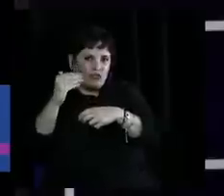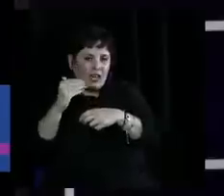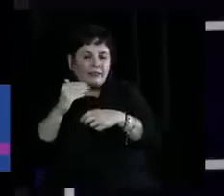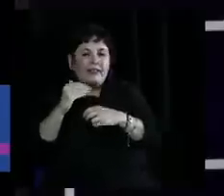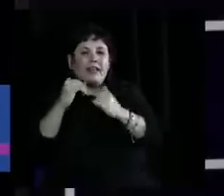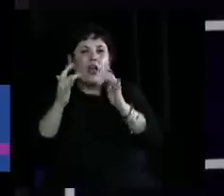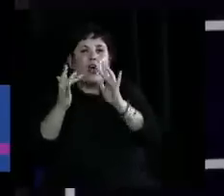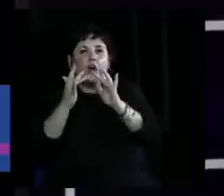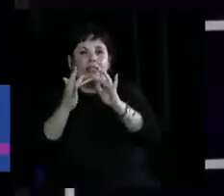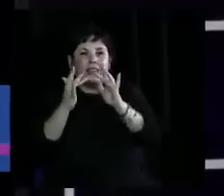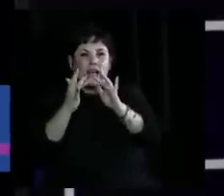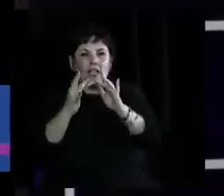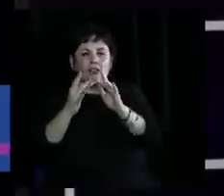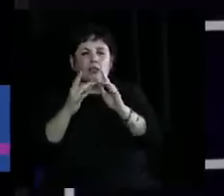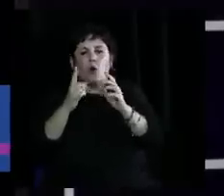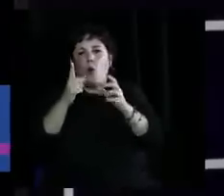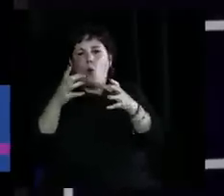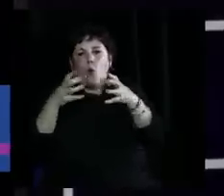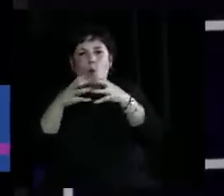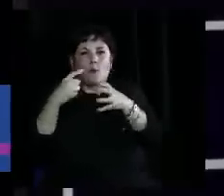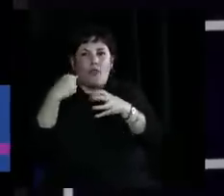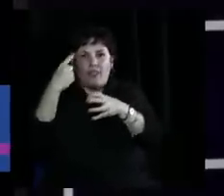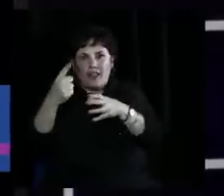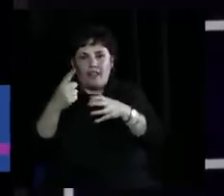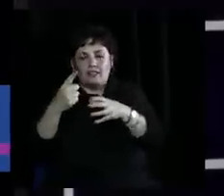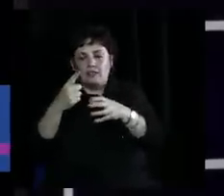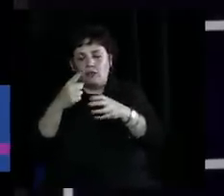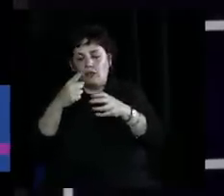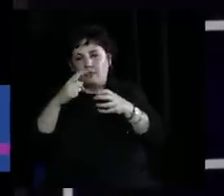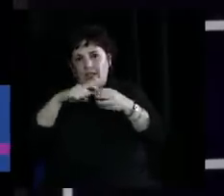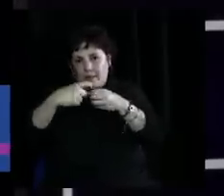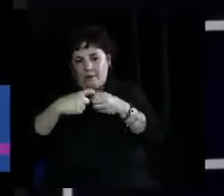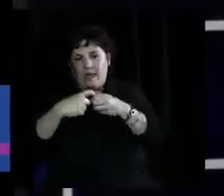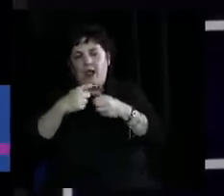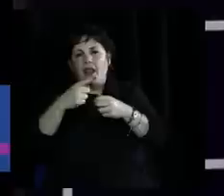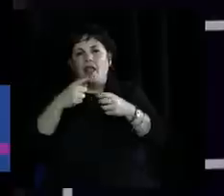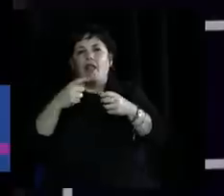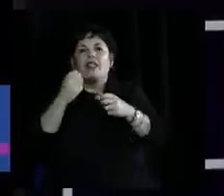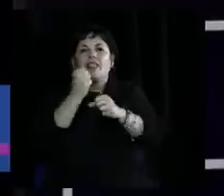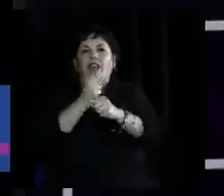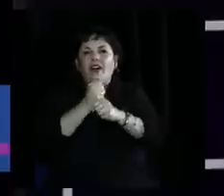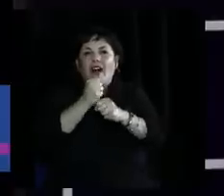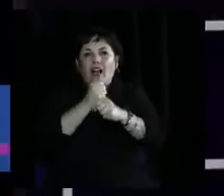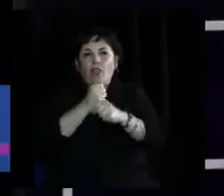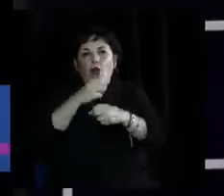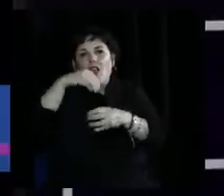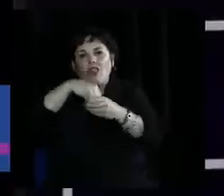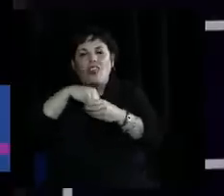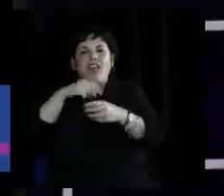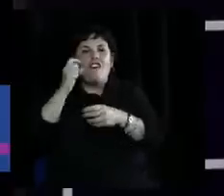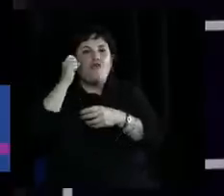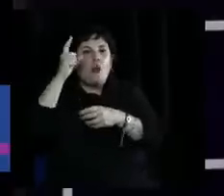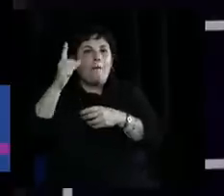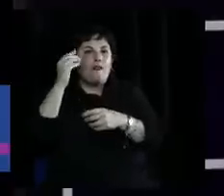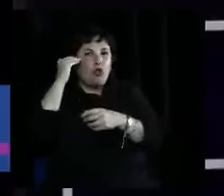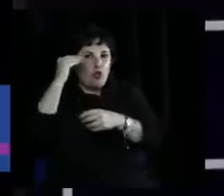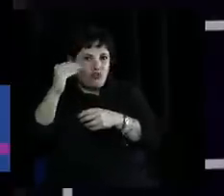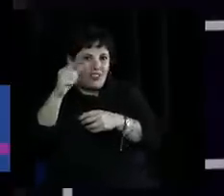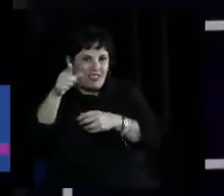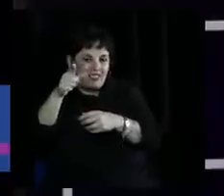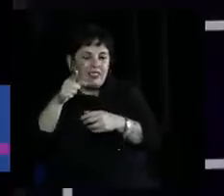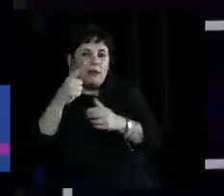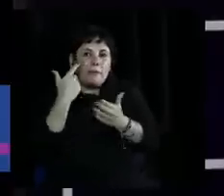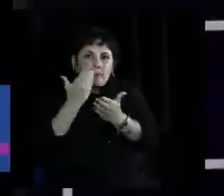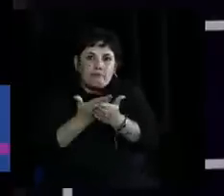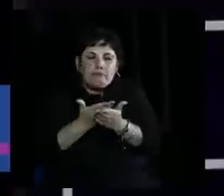con Gustavo Guerrero, uno de los miembros de la dirección de la intergremial de los trabajadores de formación docente, donde se